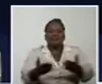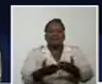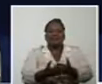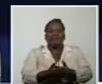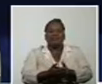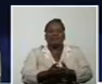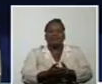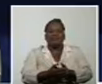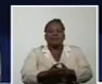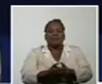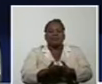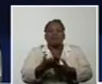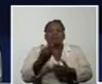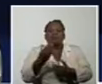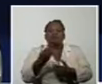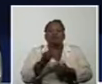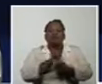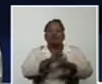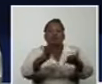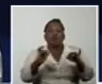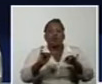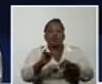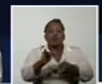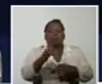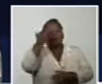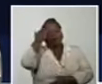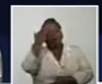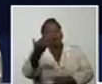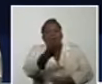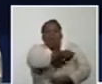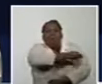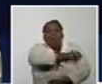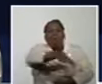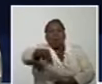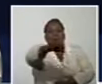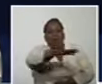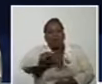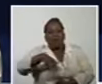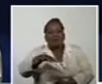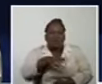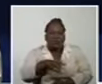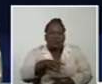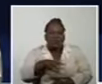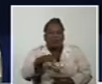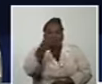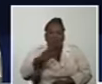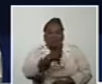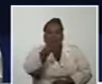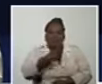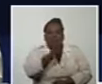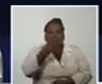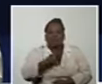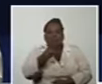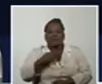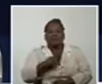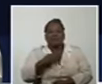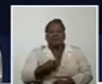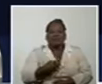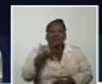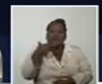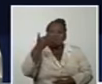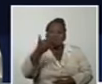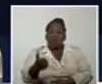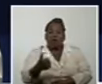tanta información, o sea, que nuestra población nos siga con estas informaciones que son útiles para el COVID y para la